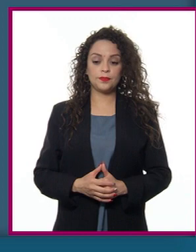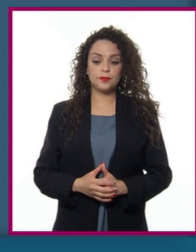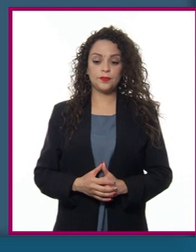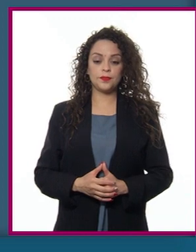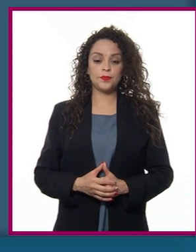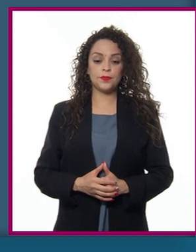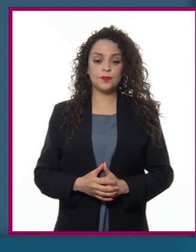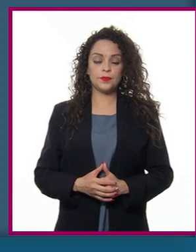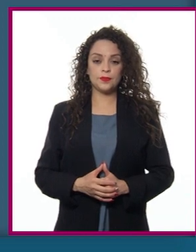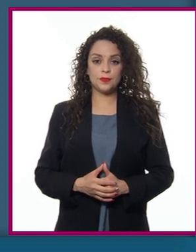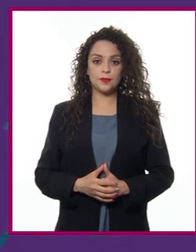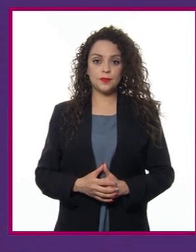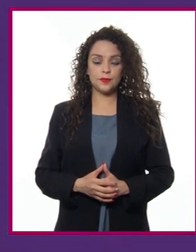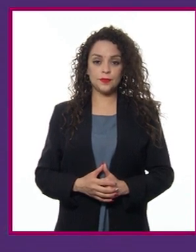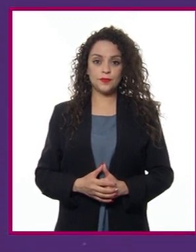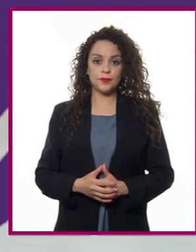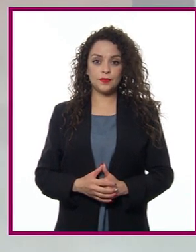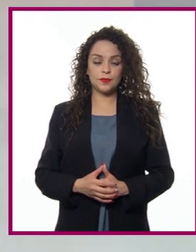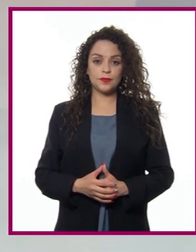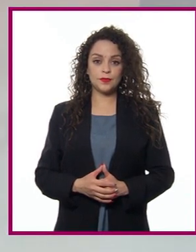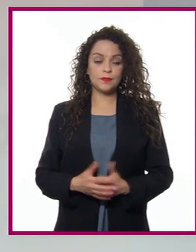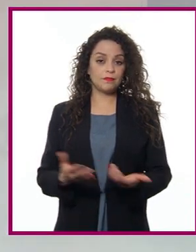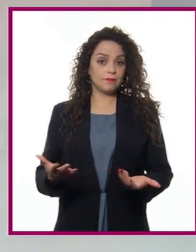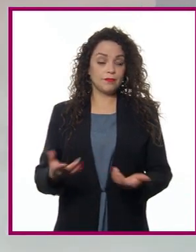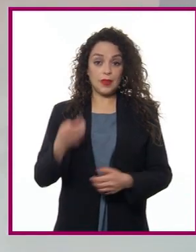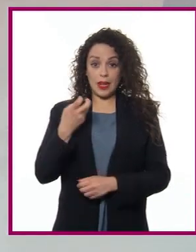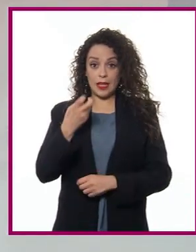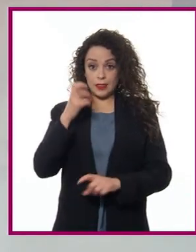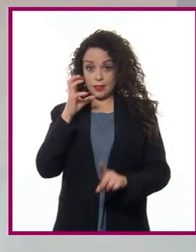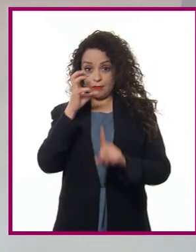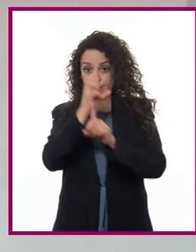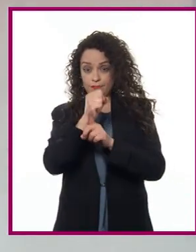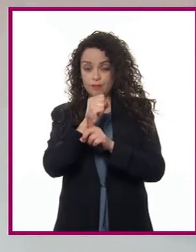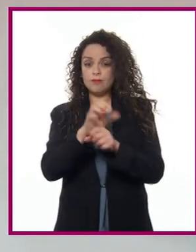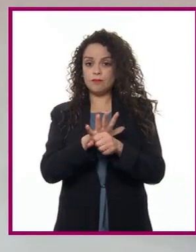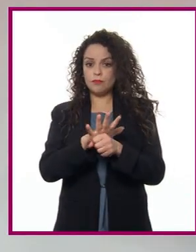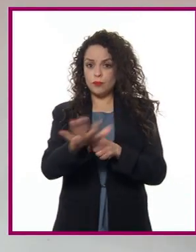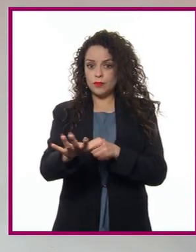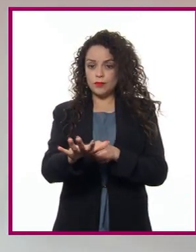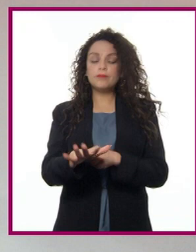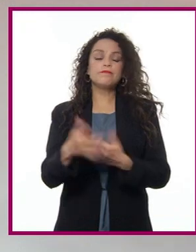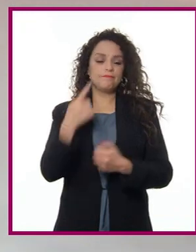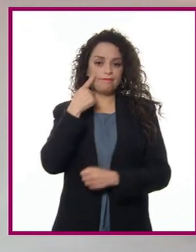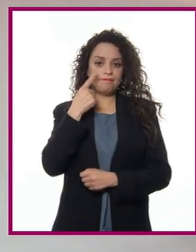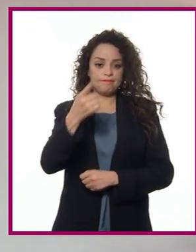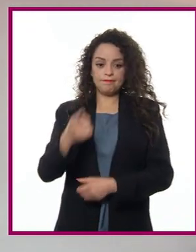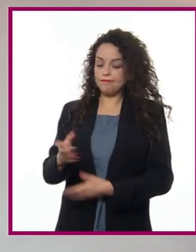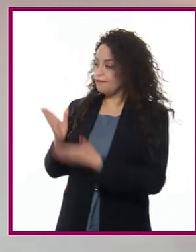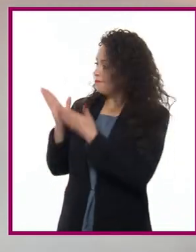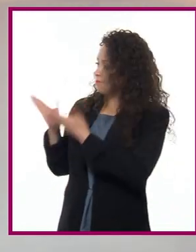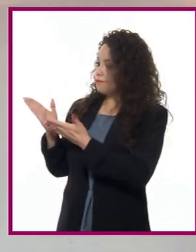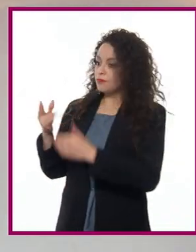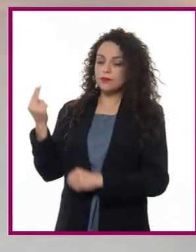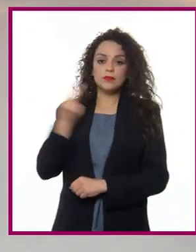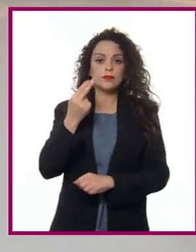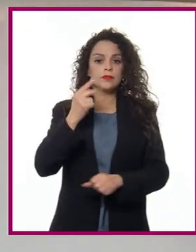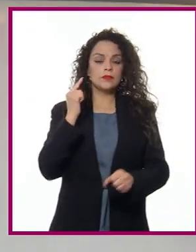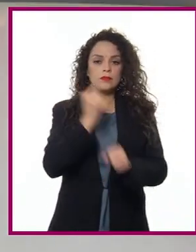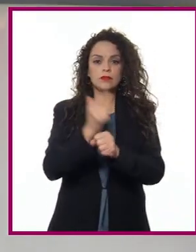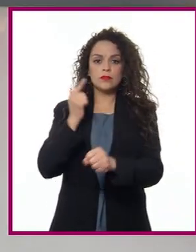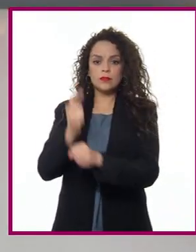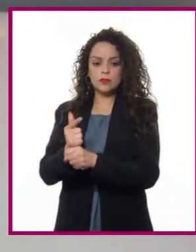en fuerte. Leonardo da Vinci. El propósito de esta sesión es explicar la valencia e identificar